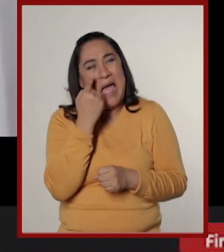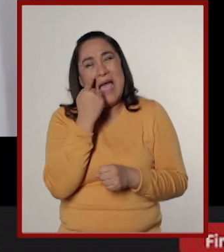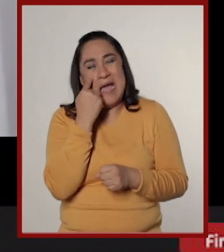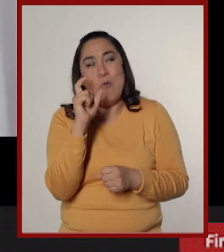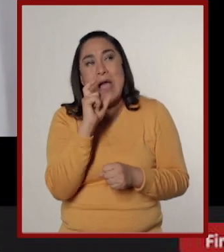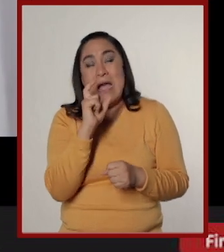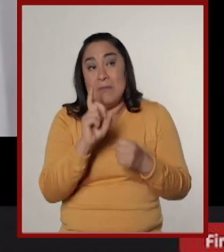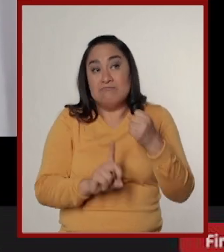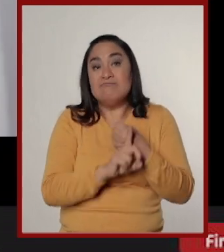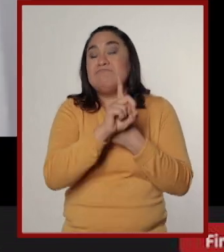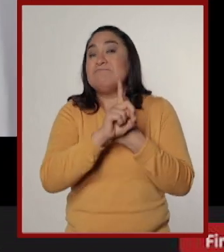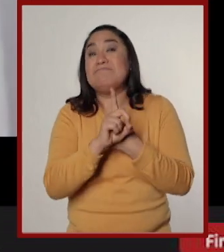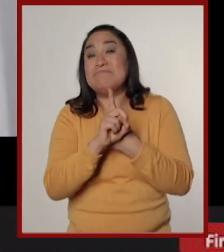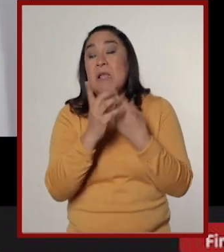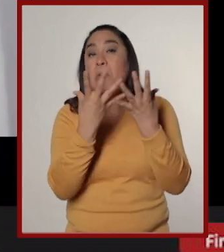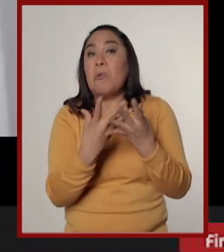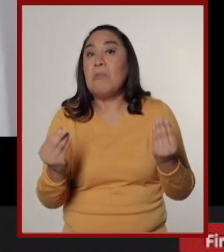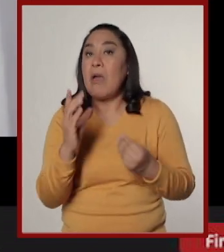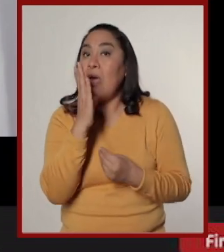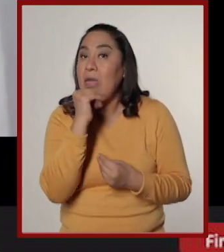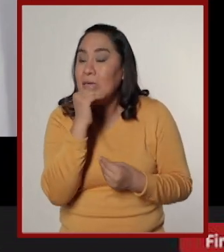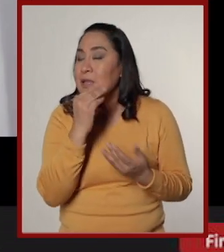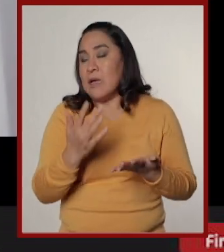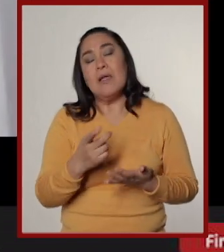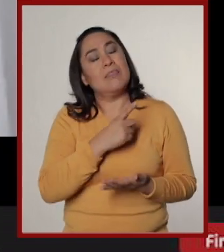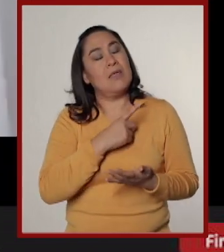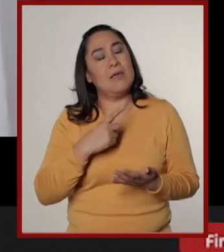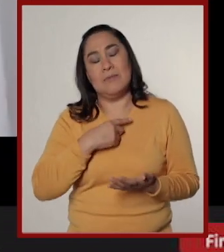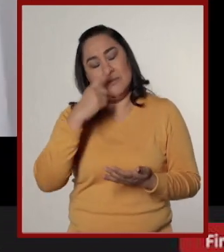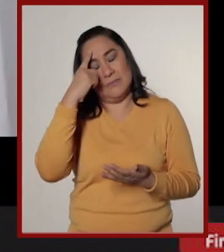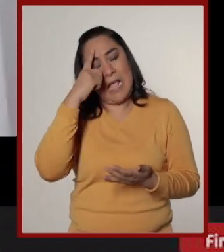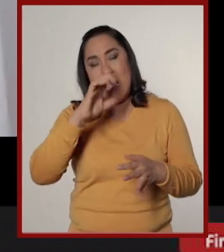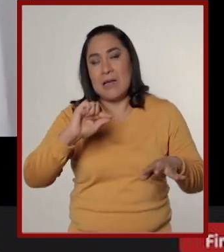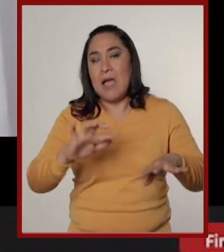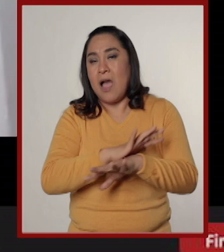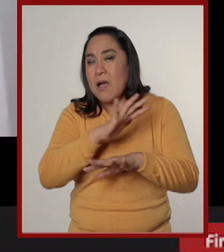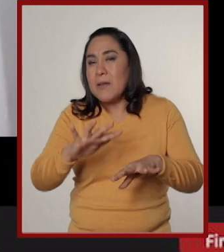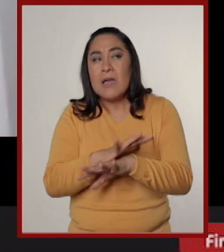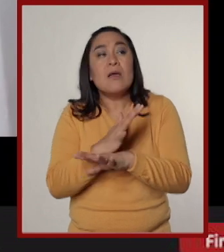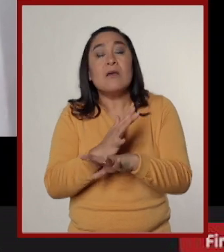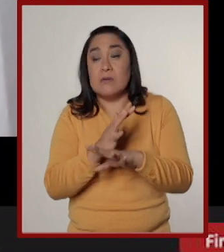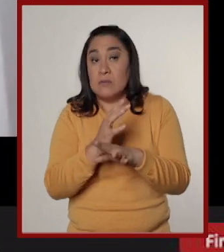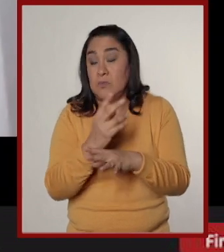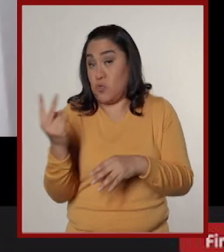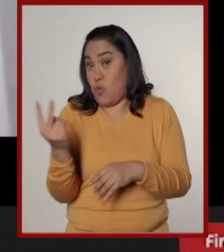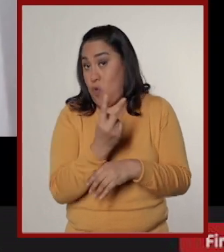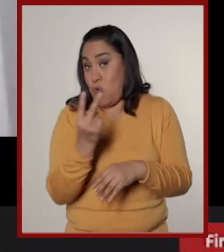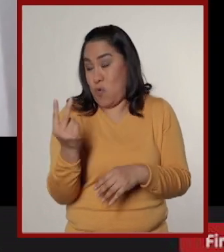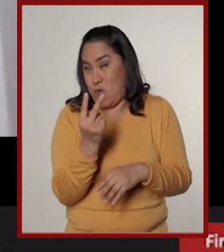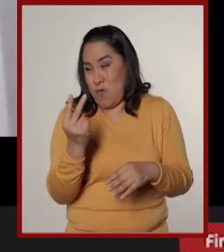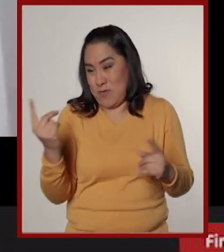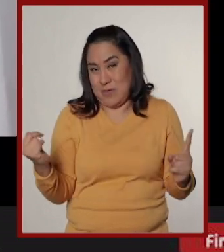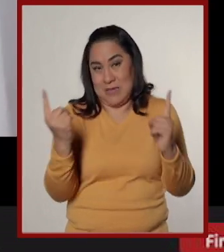los estancamientos. Entonces, necesitamos como darle la vuelta a esta dinámica que se está dando entre las dos partes y verlo desde